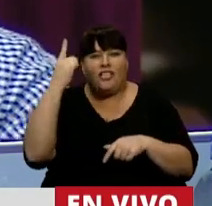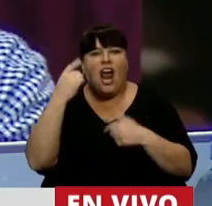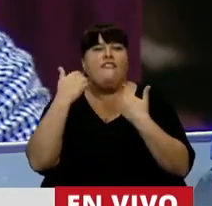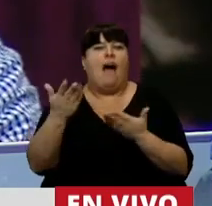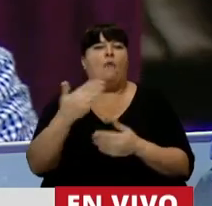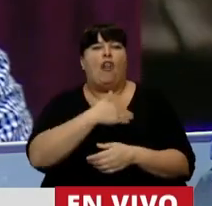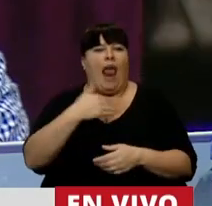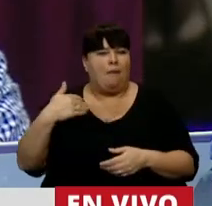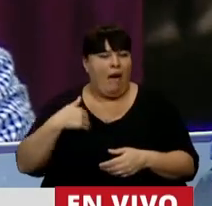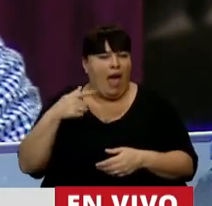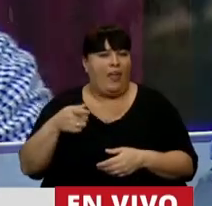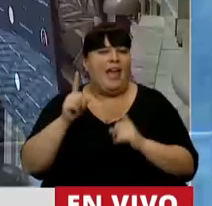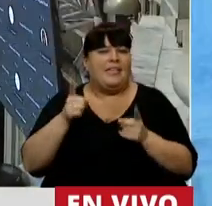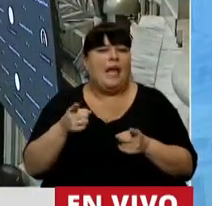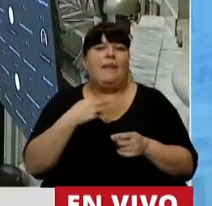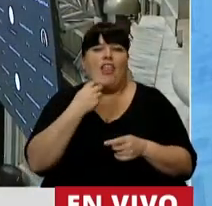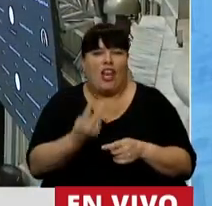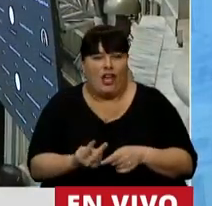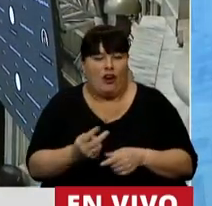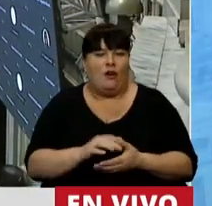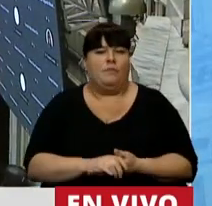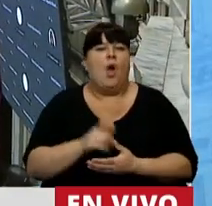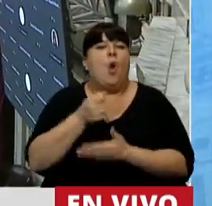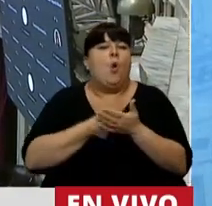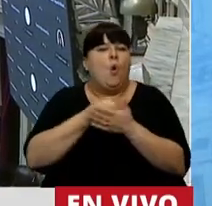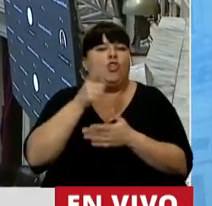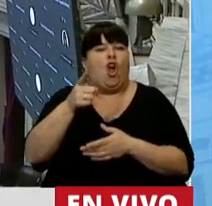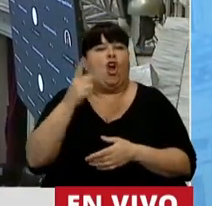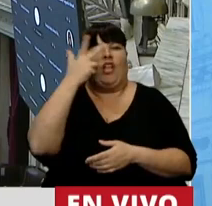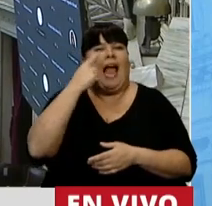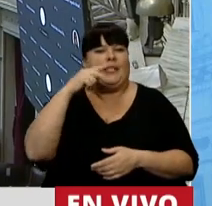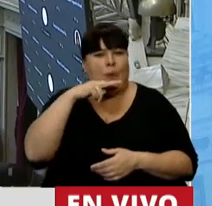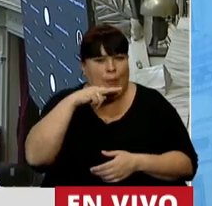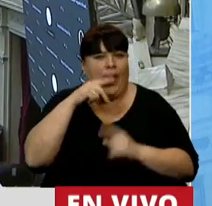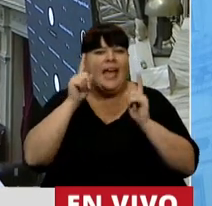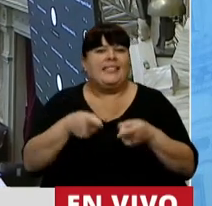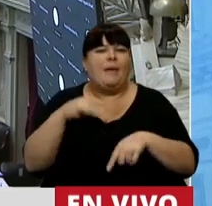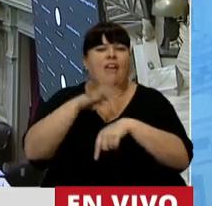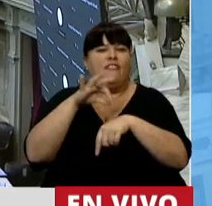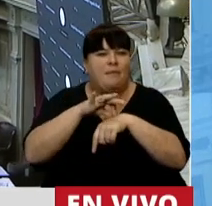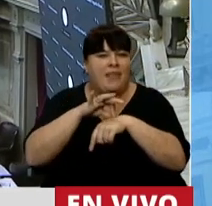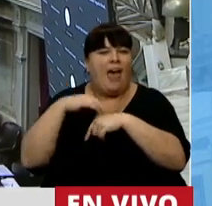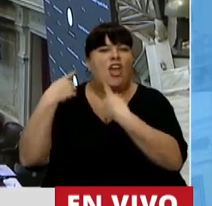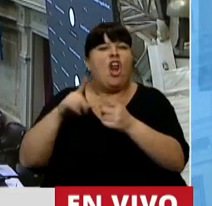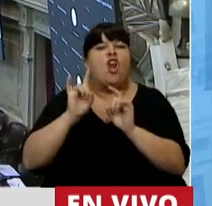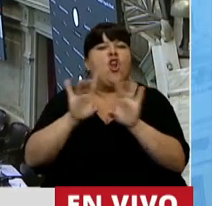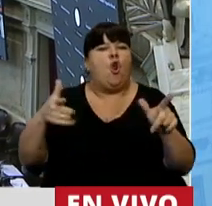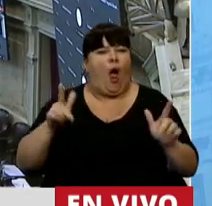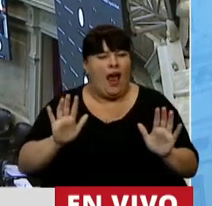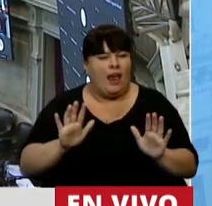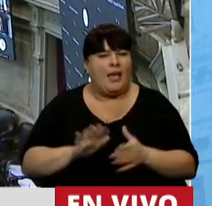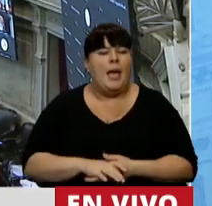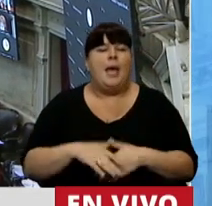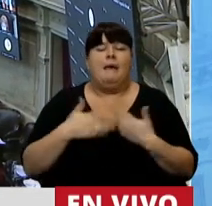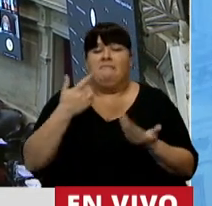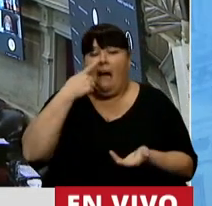de la madre y del niño, a la lucha contra el HIV y también con las enfermedades crónicas no transmisibles.